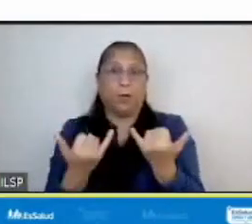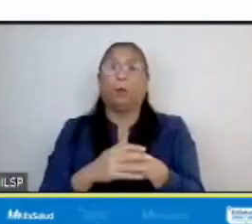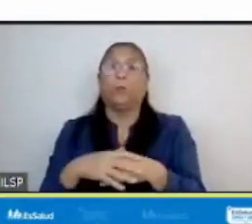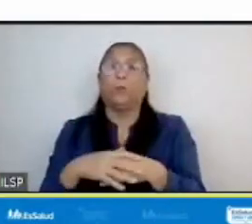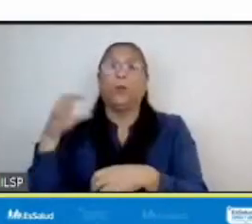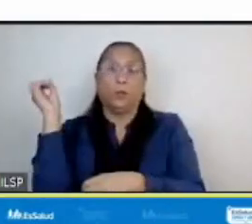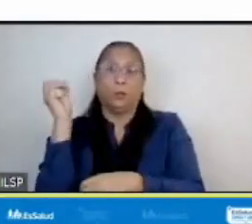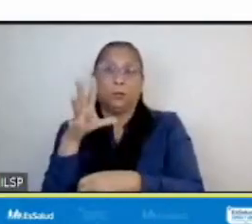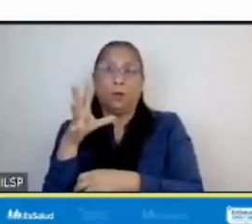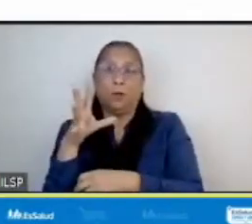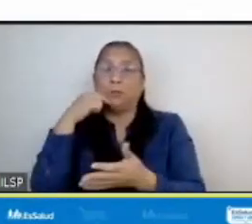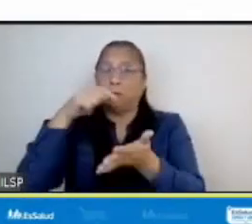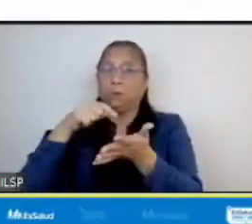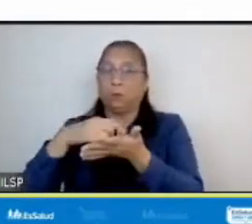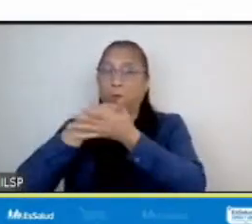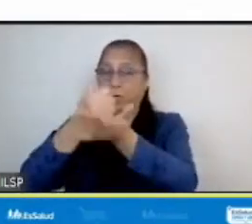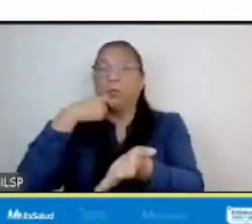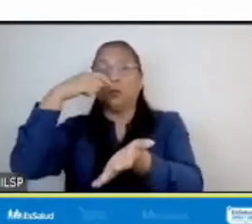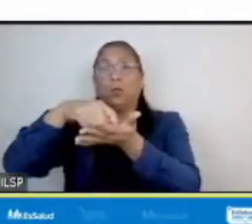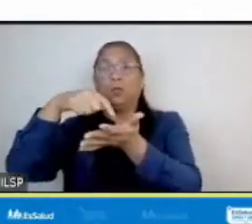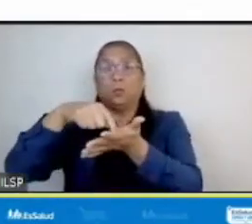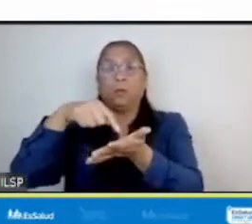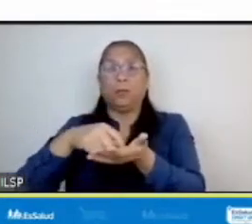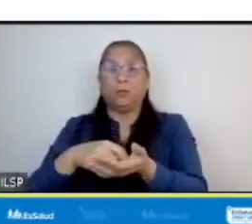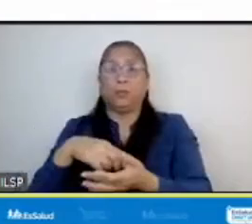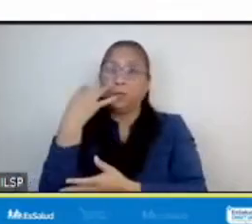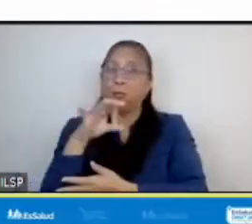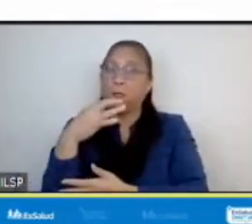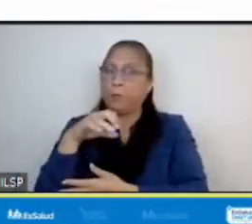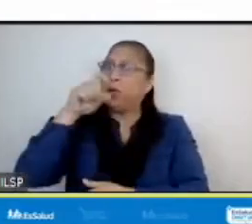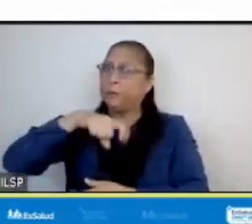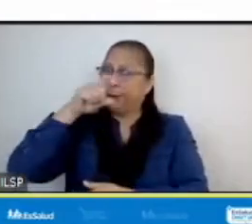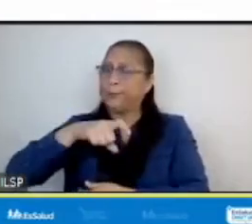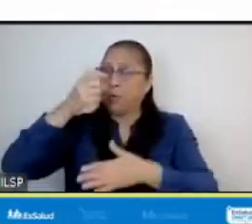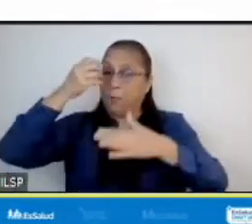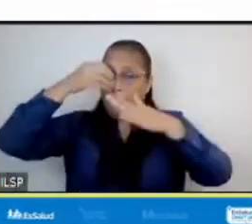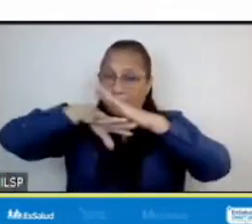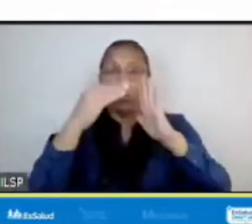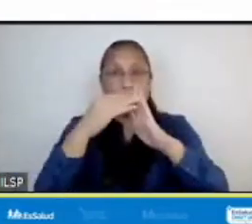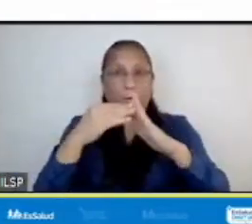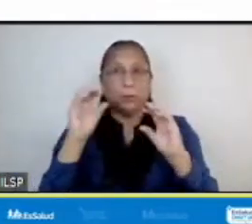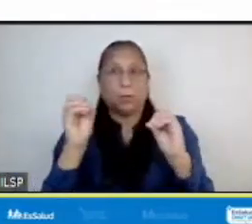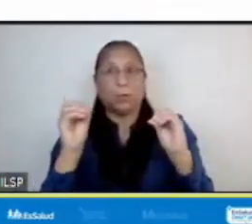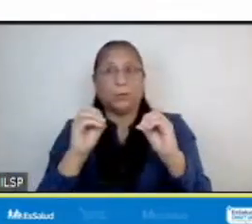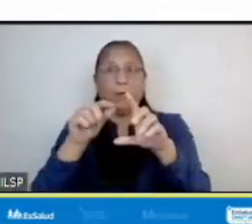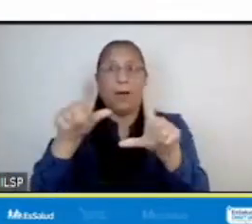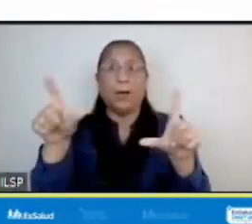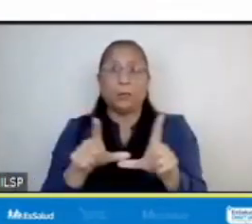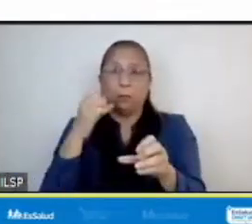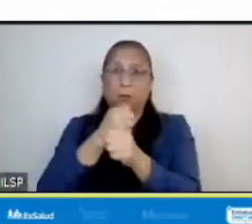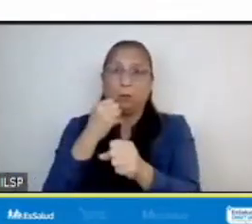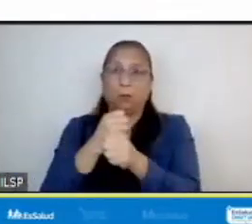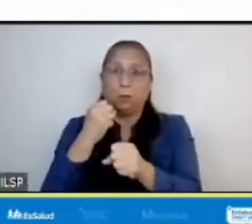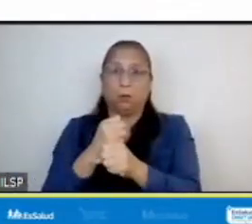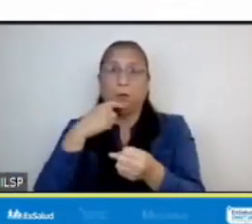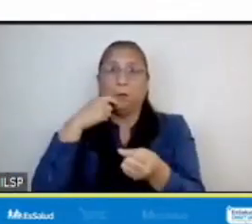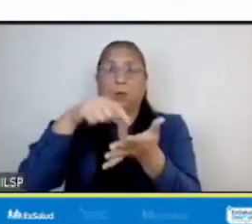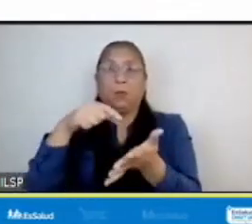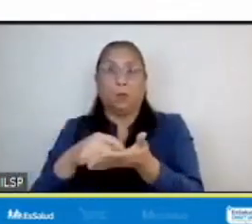los gérmenes, entonces siempre hay que procurar que haya luz en los hogares y en los trabajos y uno pase mayor parte del tiempo del día,